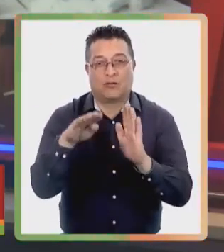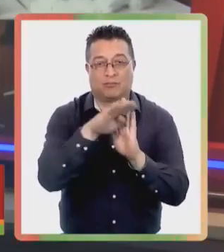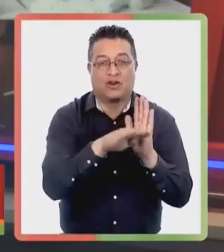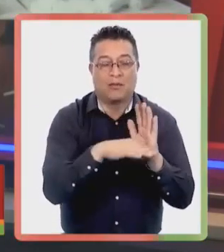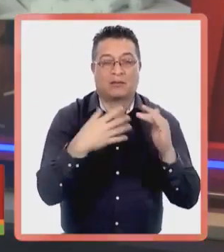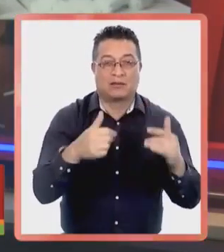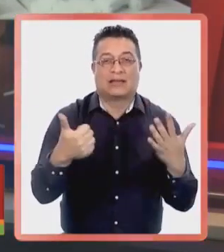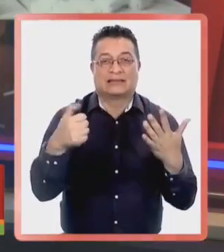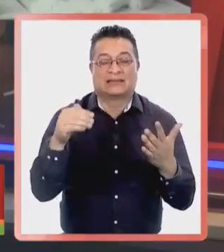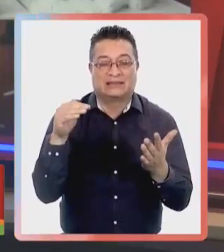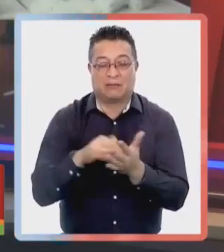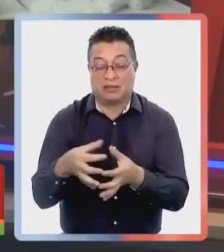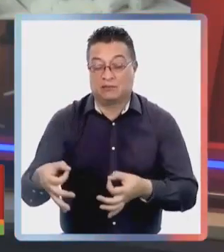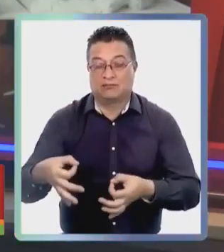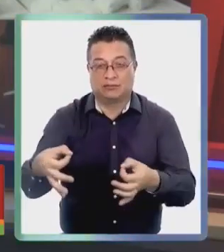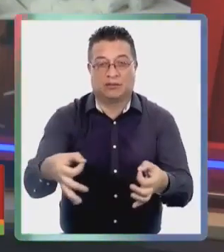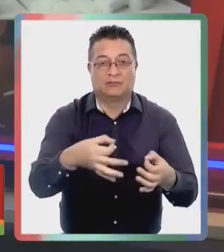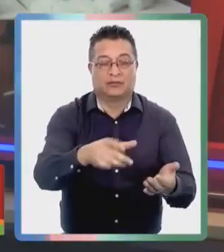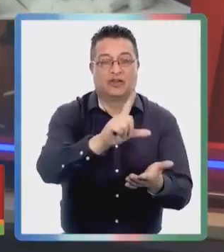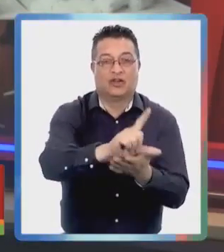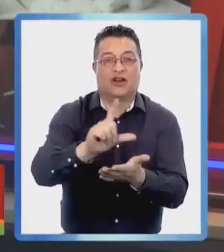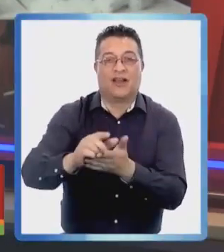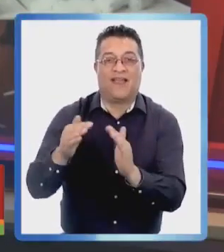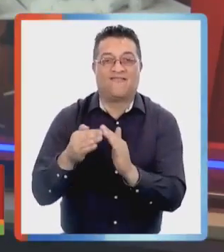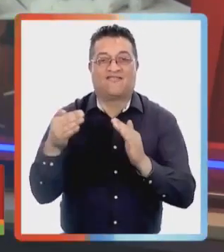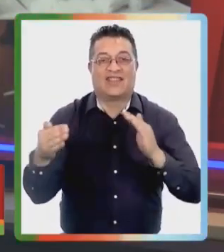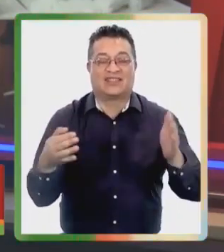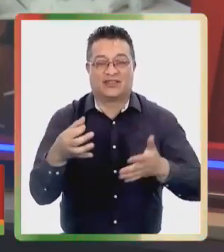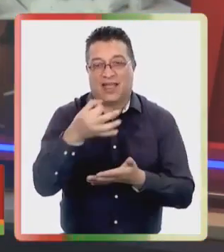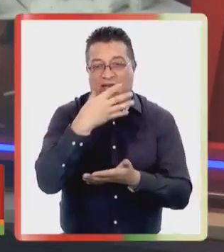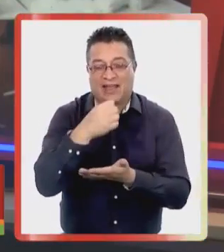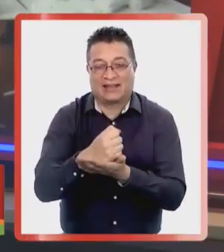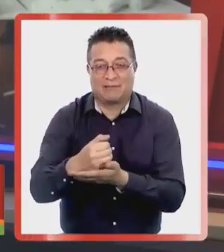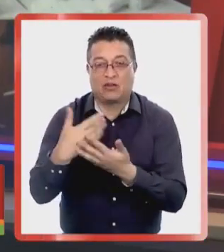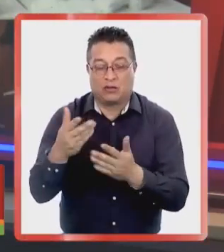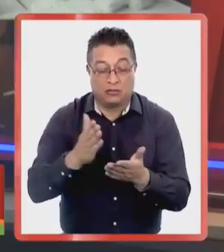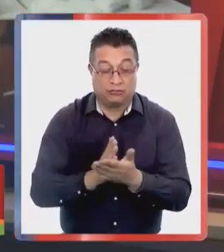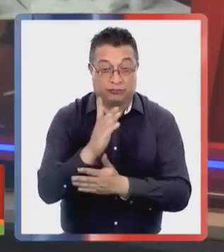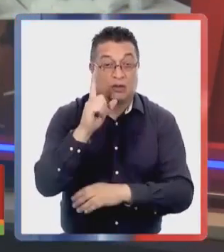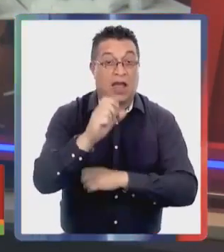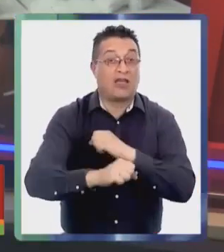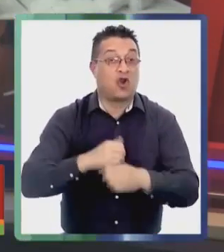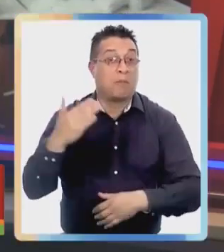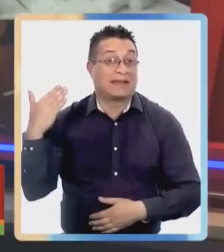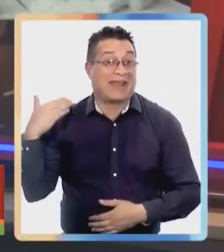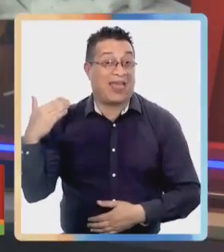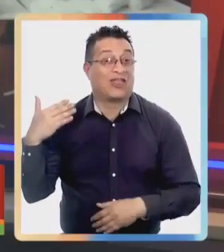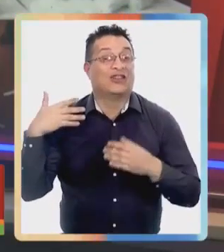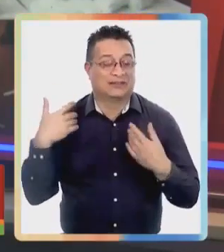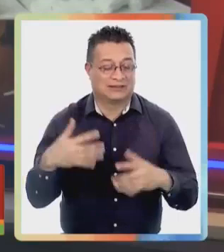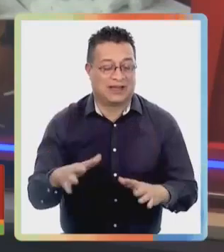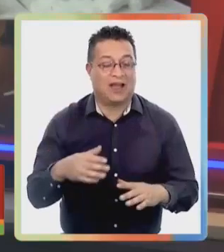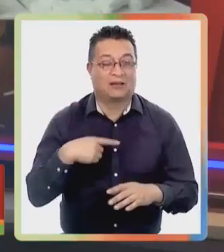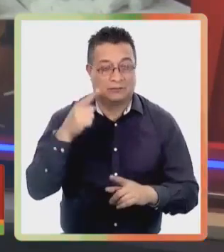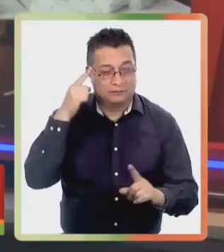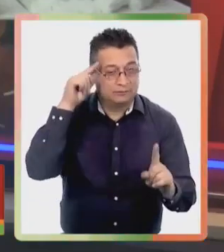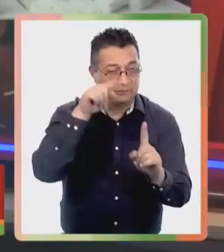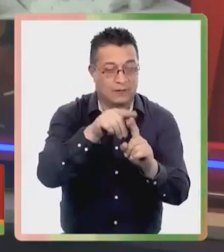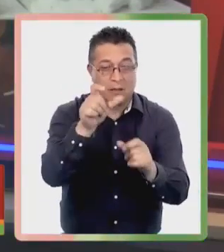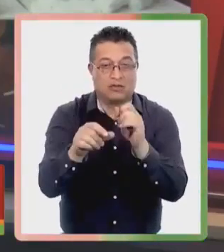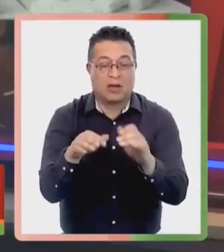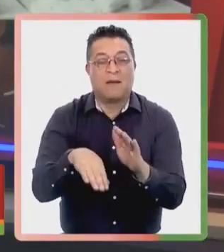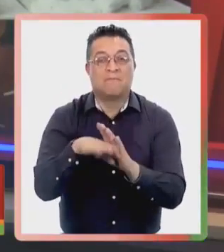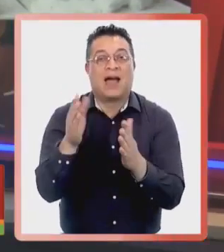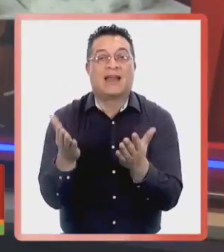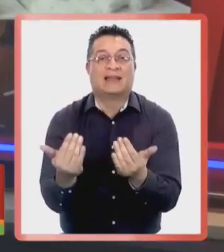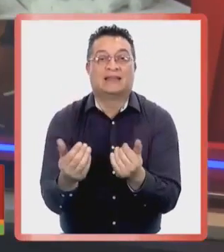ya ha entregado 60.000 recetas en las sedes vecinales de la comuna. La iniciativa nació el año pasado y está destinada a los pacientes que